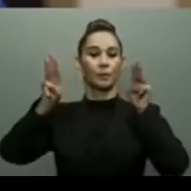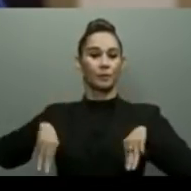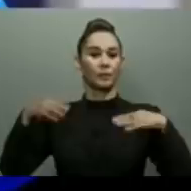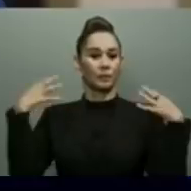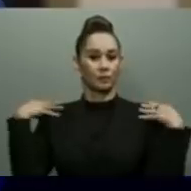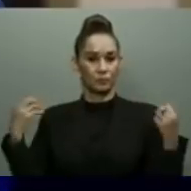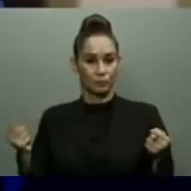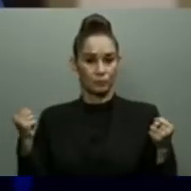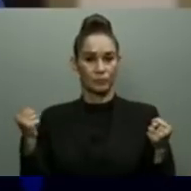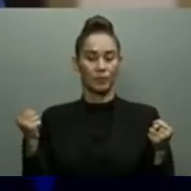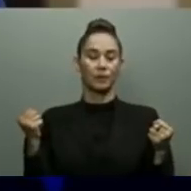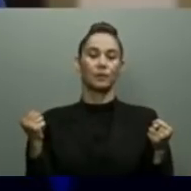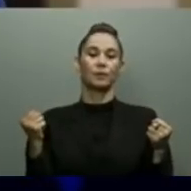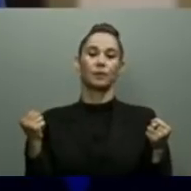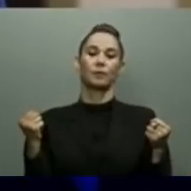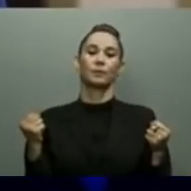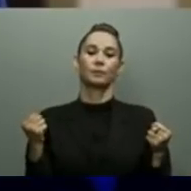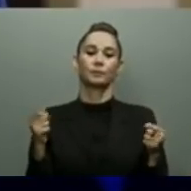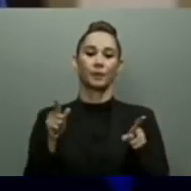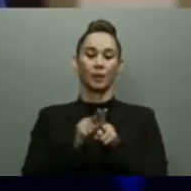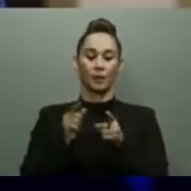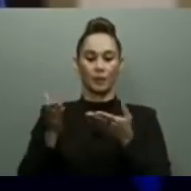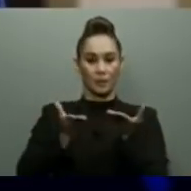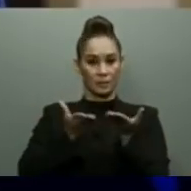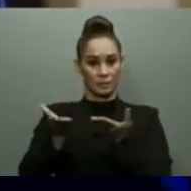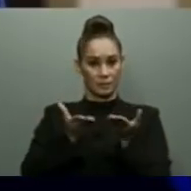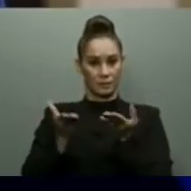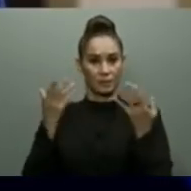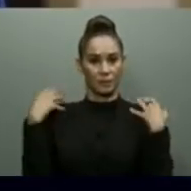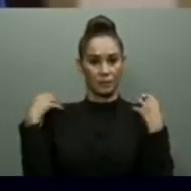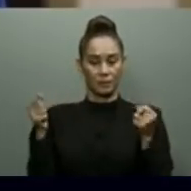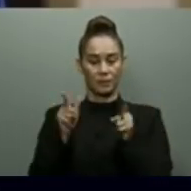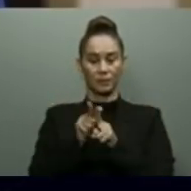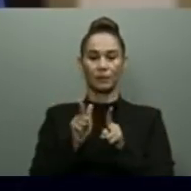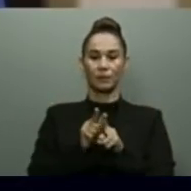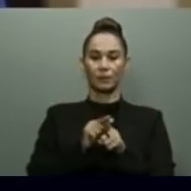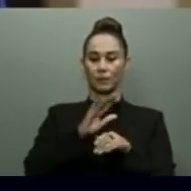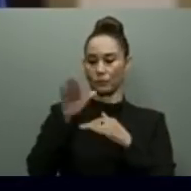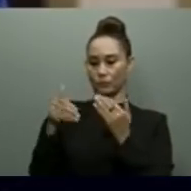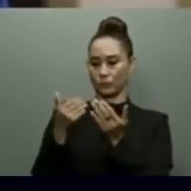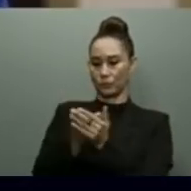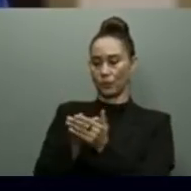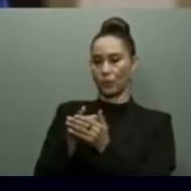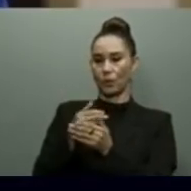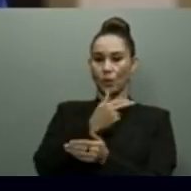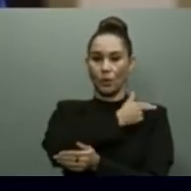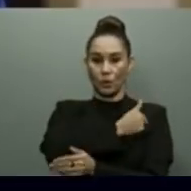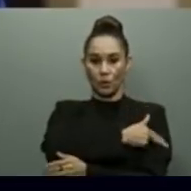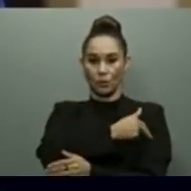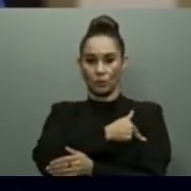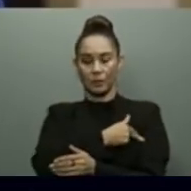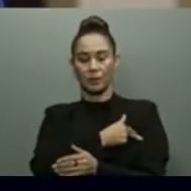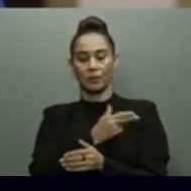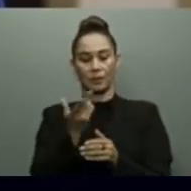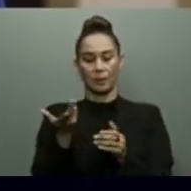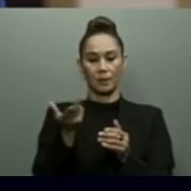y también el Servicio de Salud. Esto nos va a permitir desplegar hospitales que tenemos de